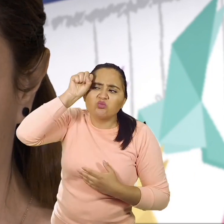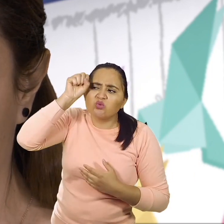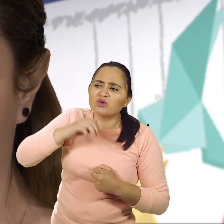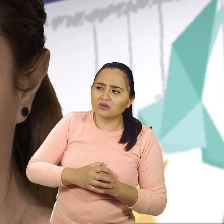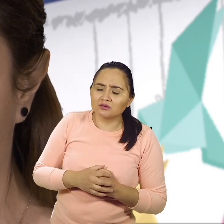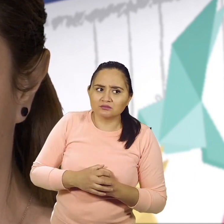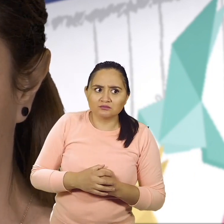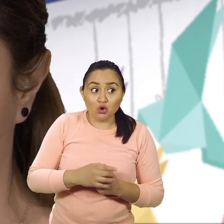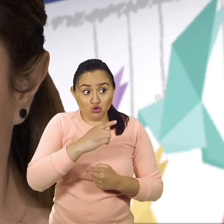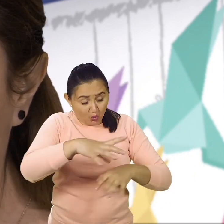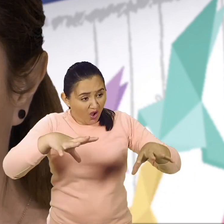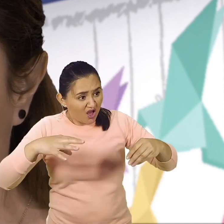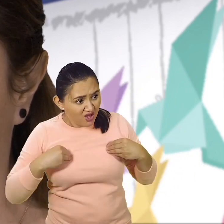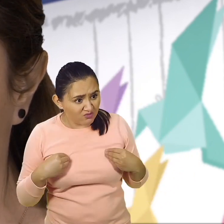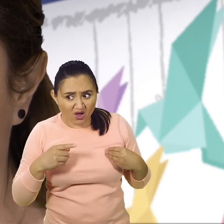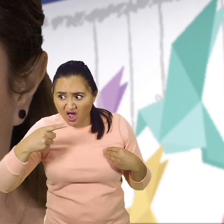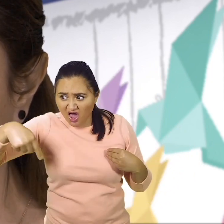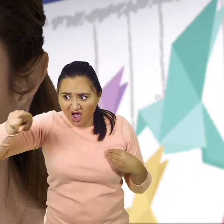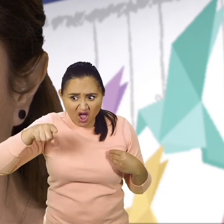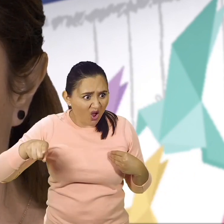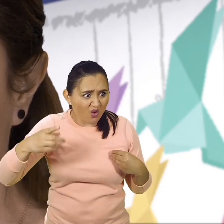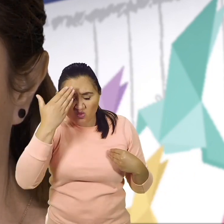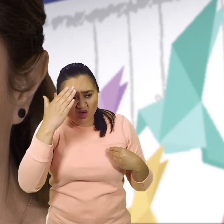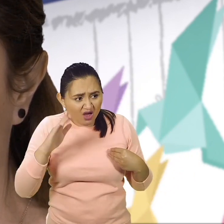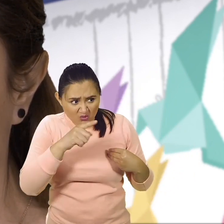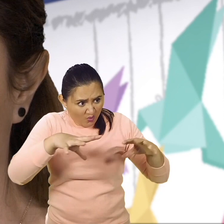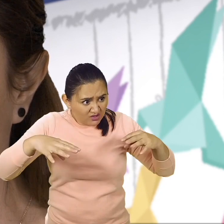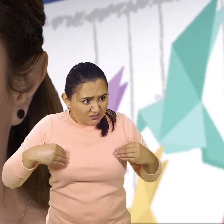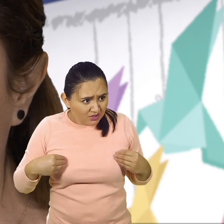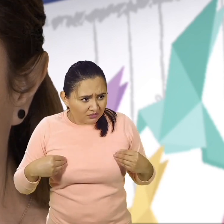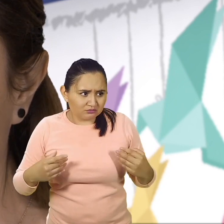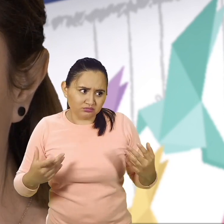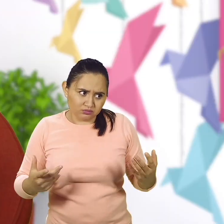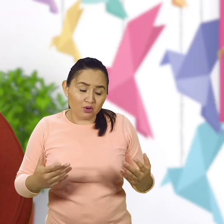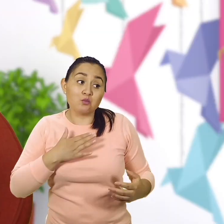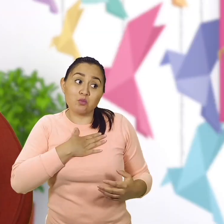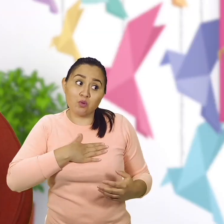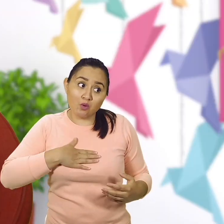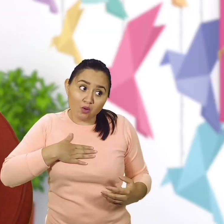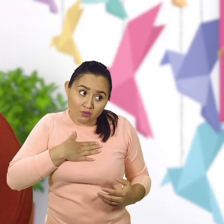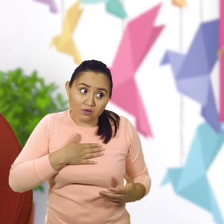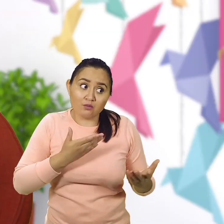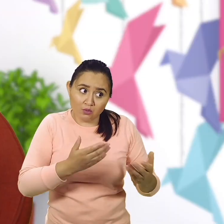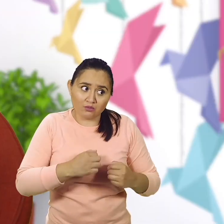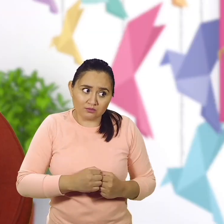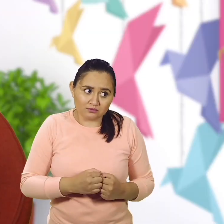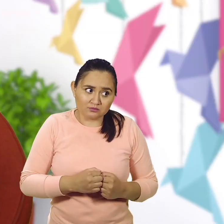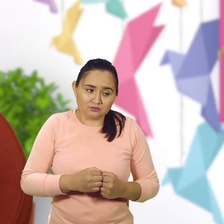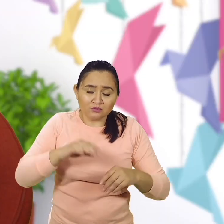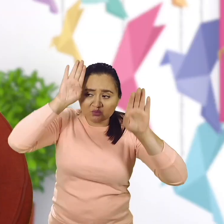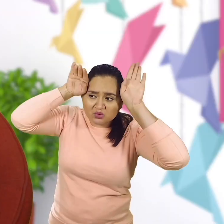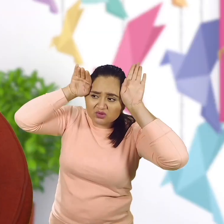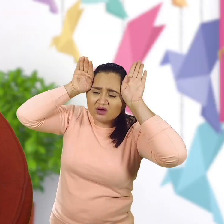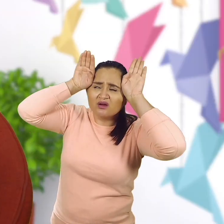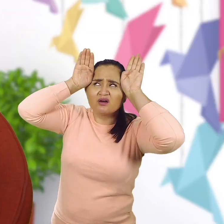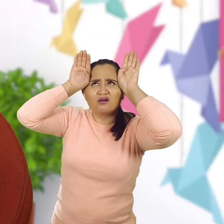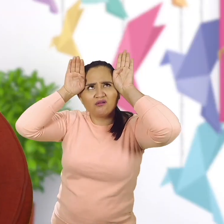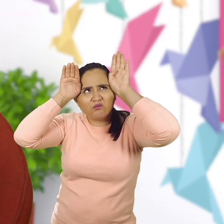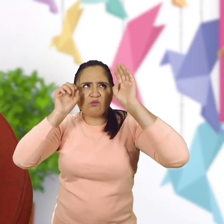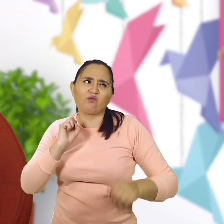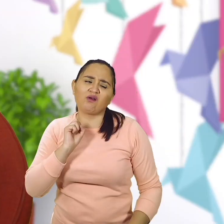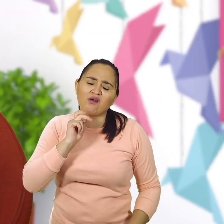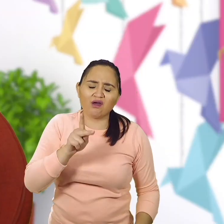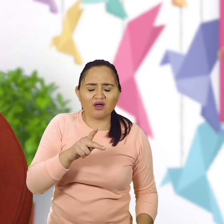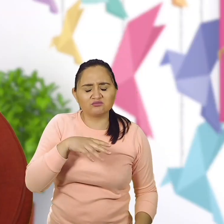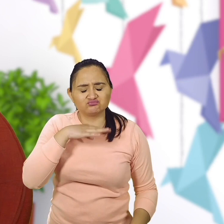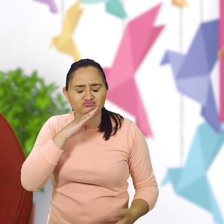aburridísimos». «¿Y tú vas a hacer caso a todo lo que te diga un montón de animales?». Así que Bruno, resignado, se dedicó a